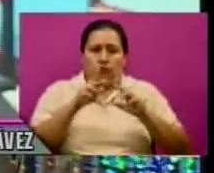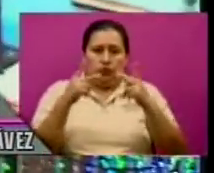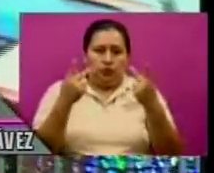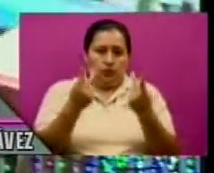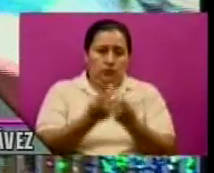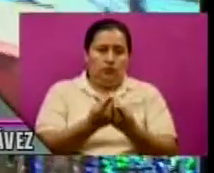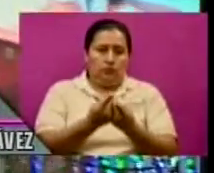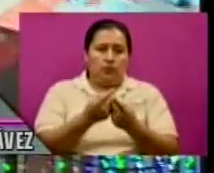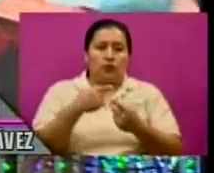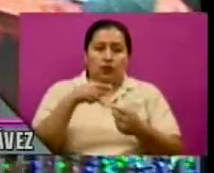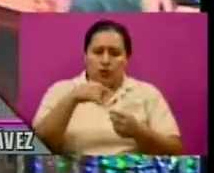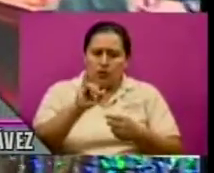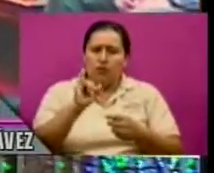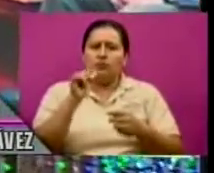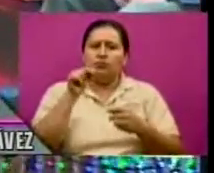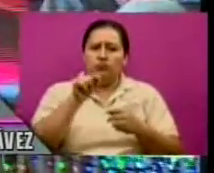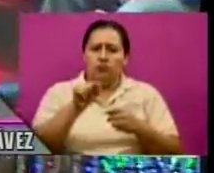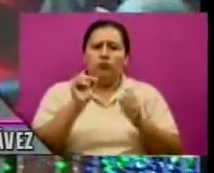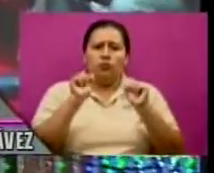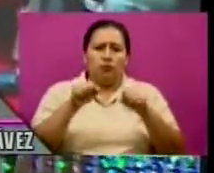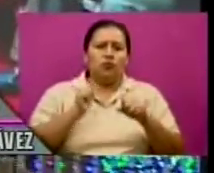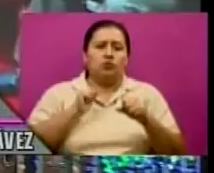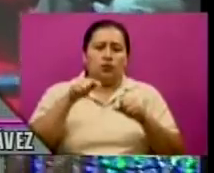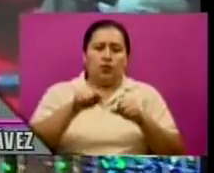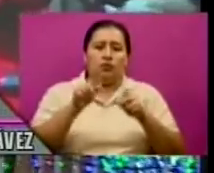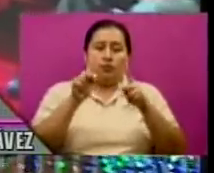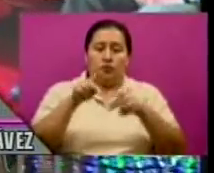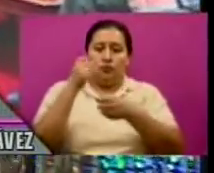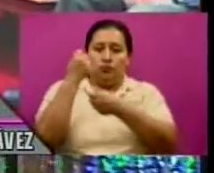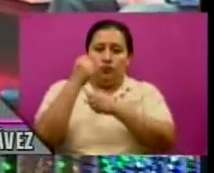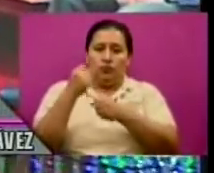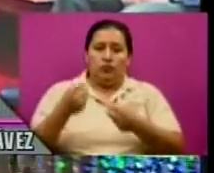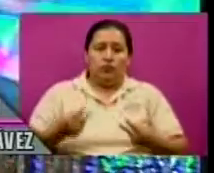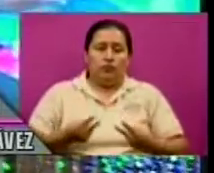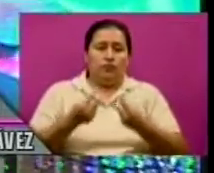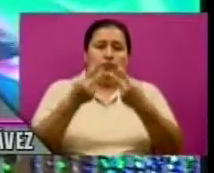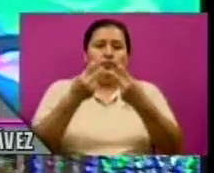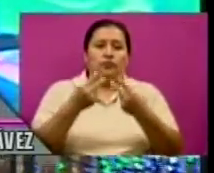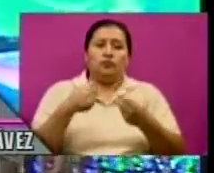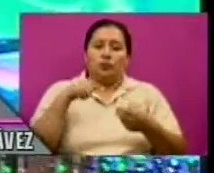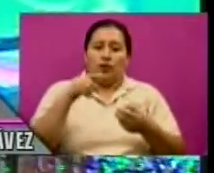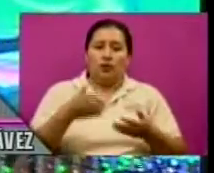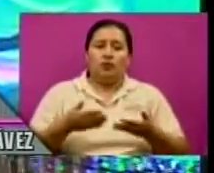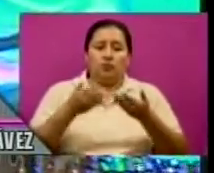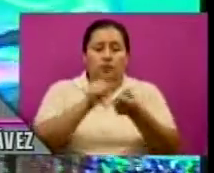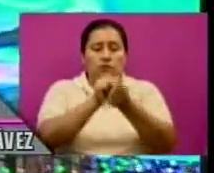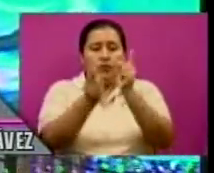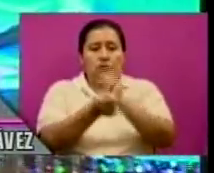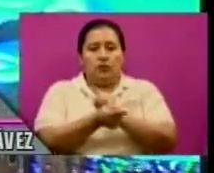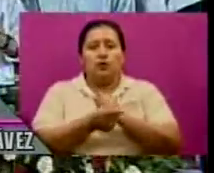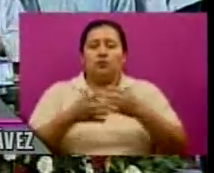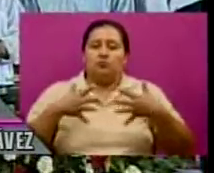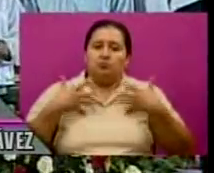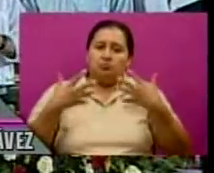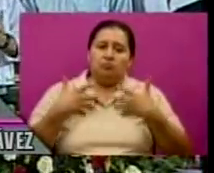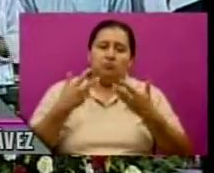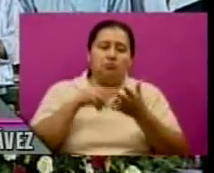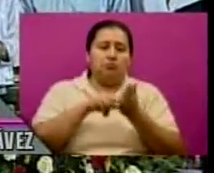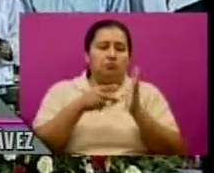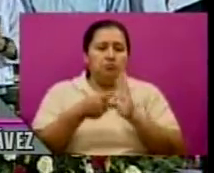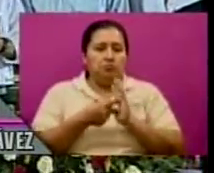Tu corazón es bueno, sí, eres un líder de la vida, cambiar el mundo es